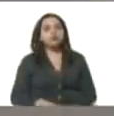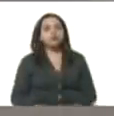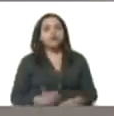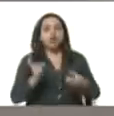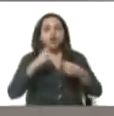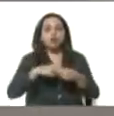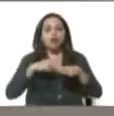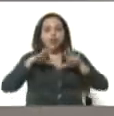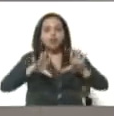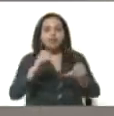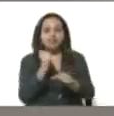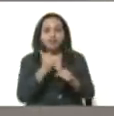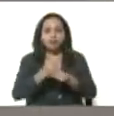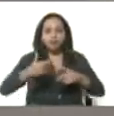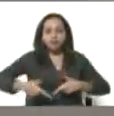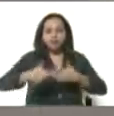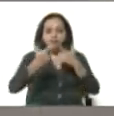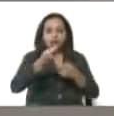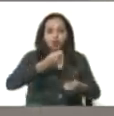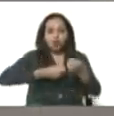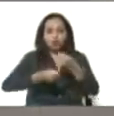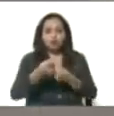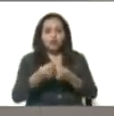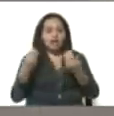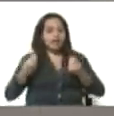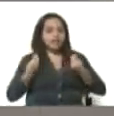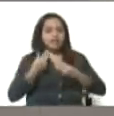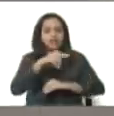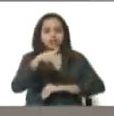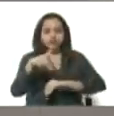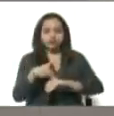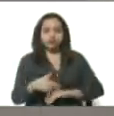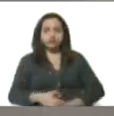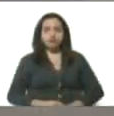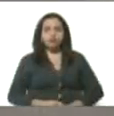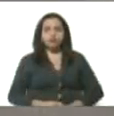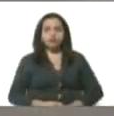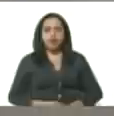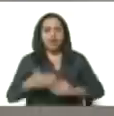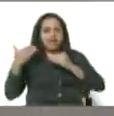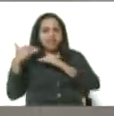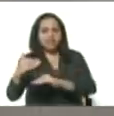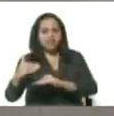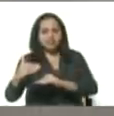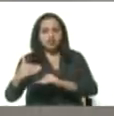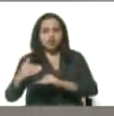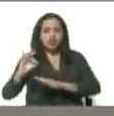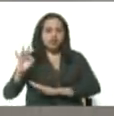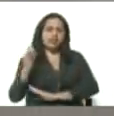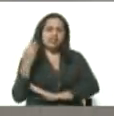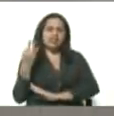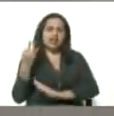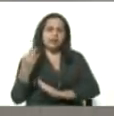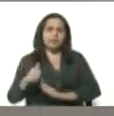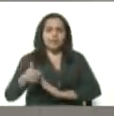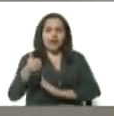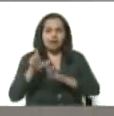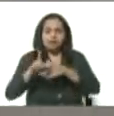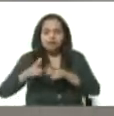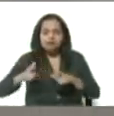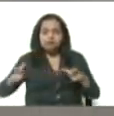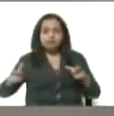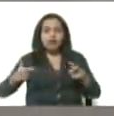10 sectores de la economía a la vida nacional. Y un nivel de flexibilización ampliada, el nivel